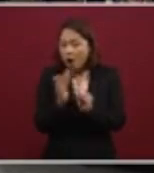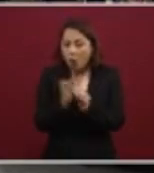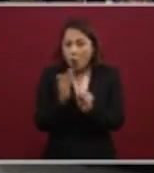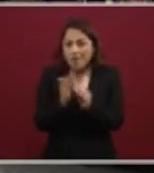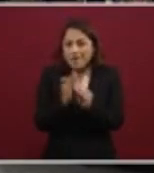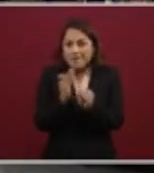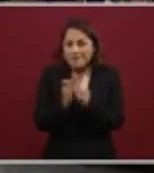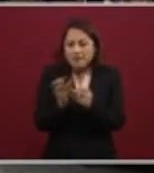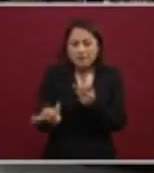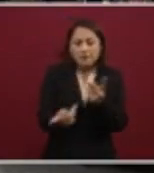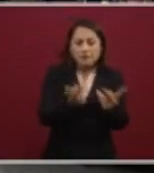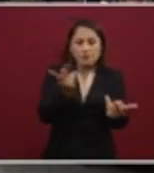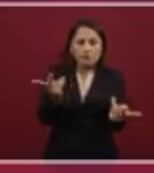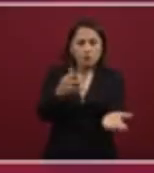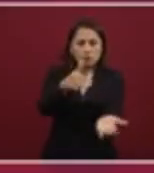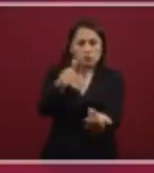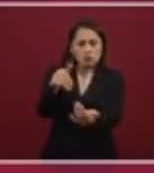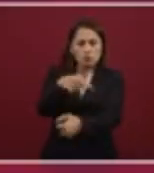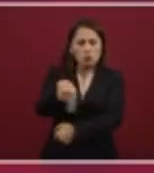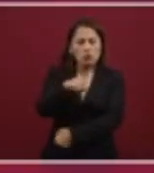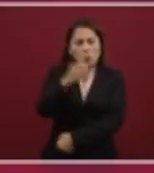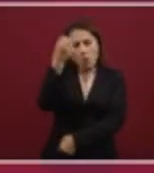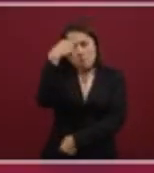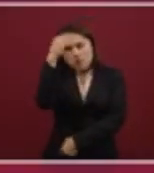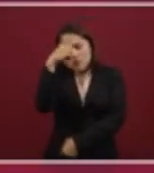los sentimientos de la mayoría,